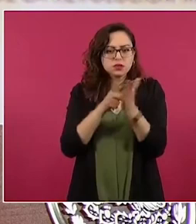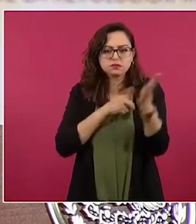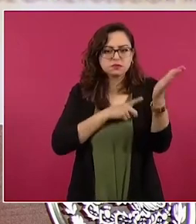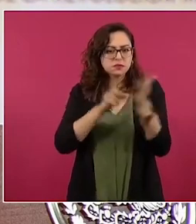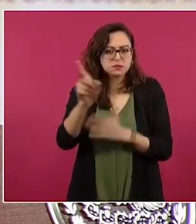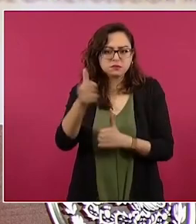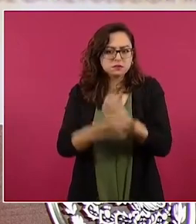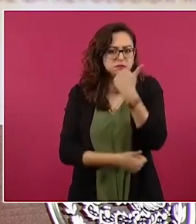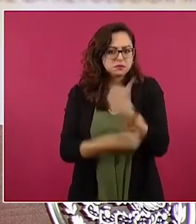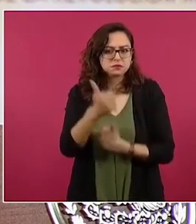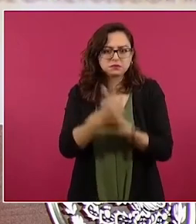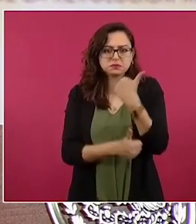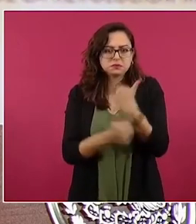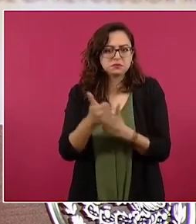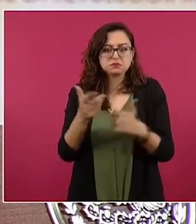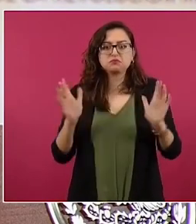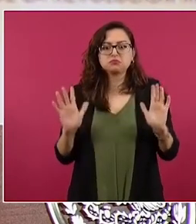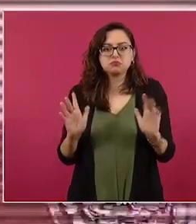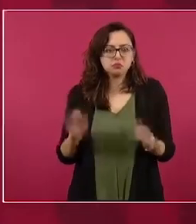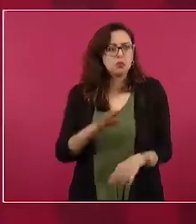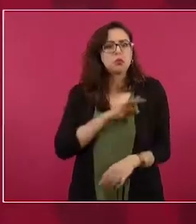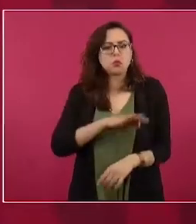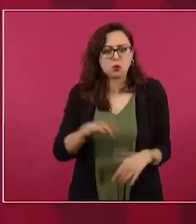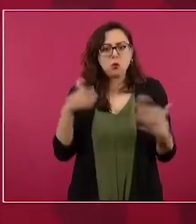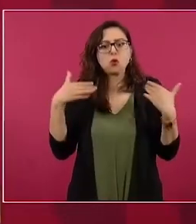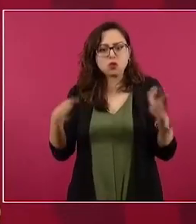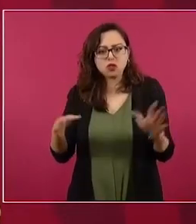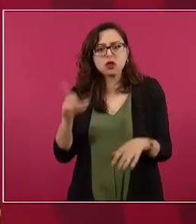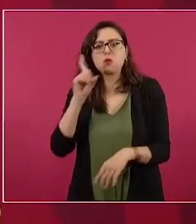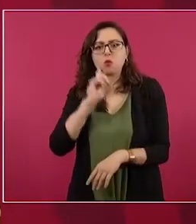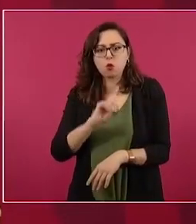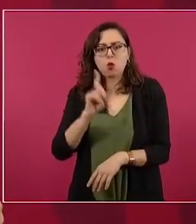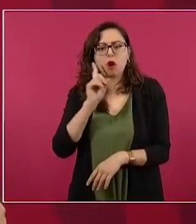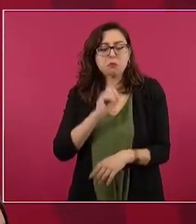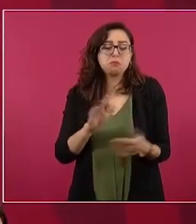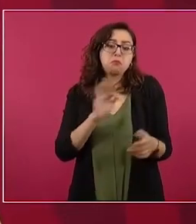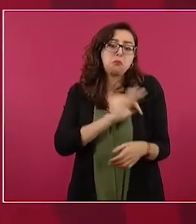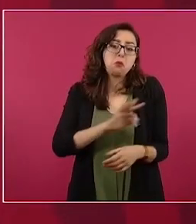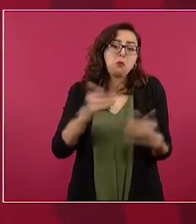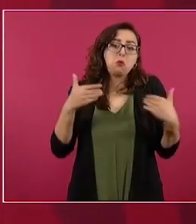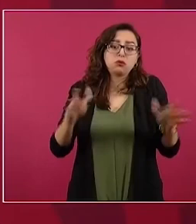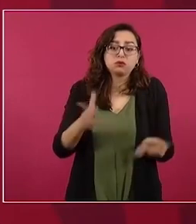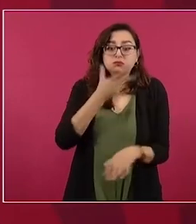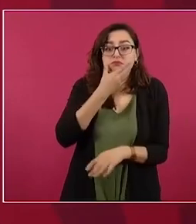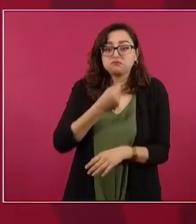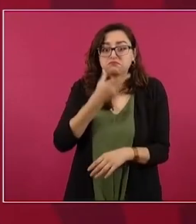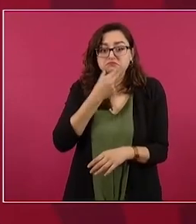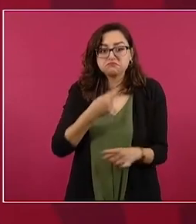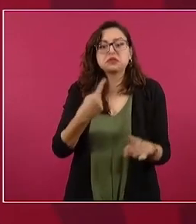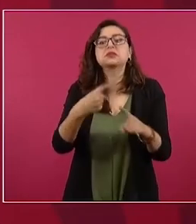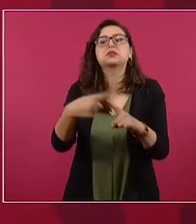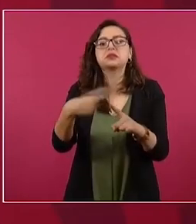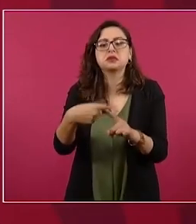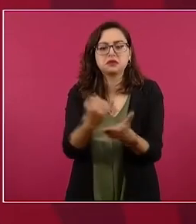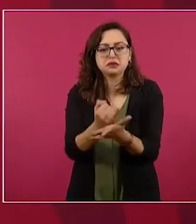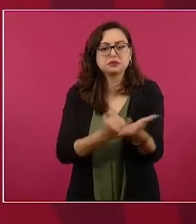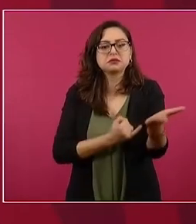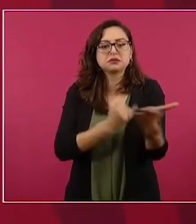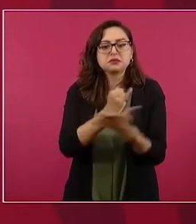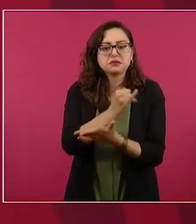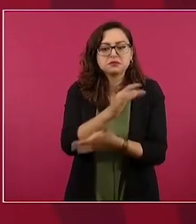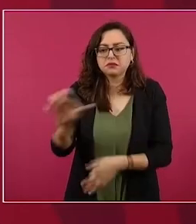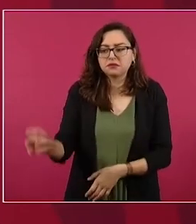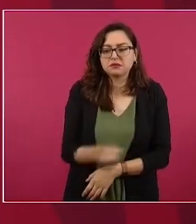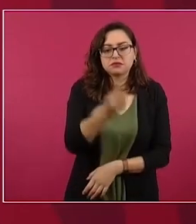Y puede ser una mujer, puede ser un hombre. Eso lo van a decidir en su momento